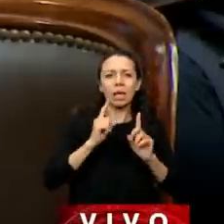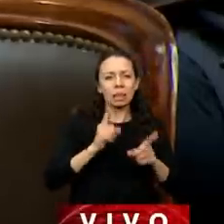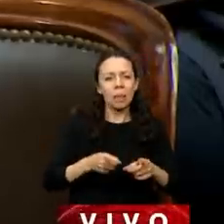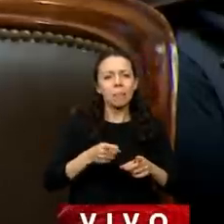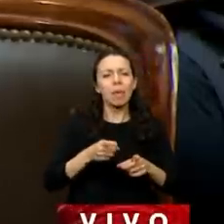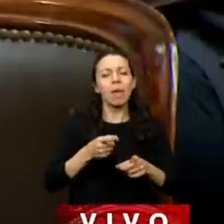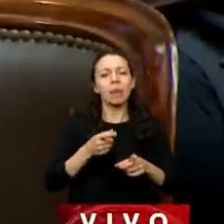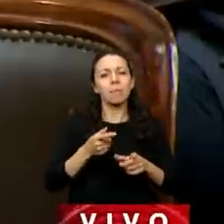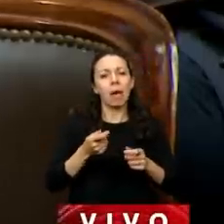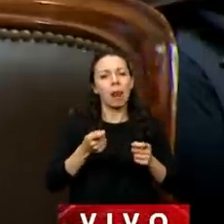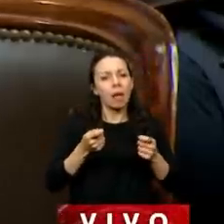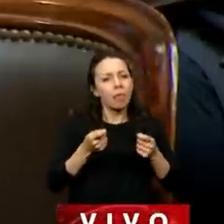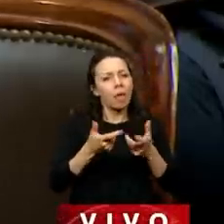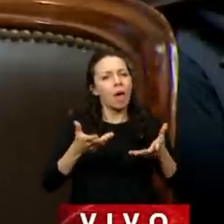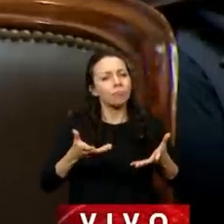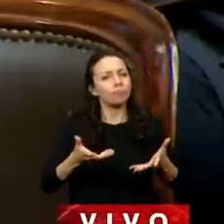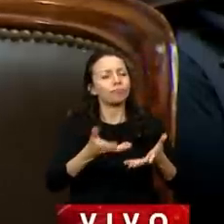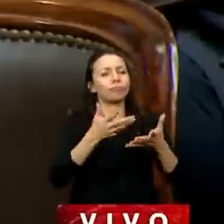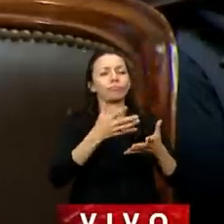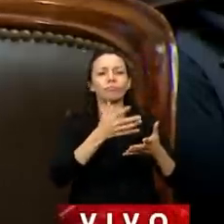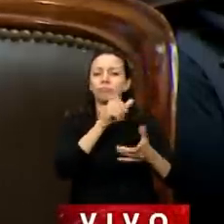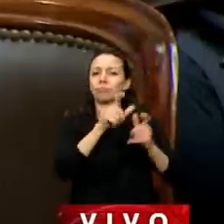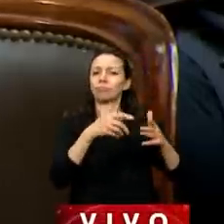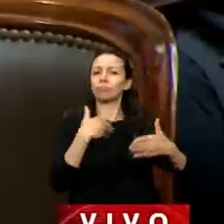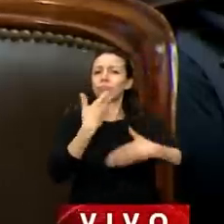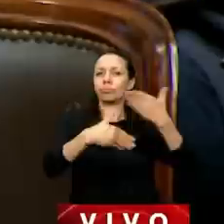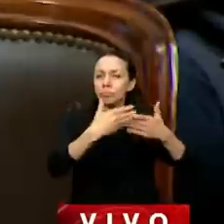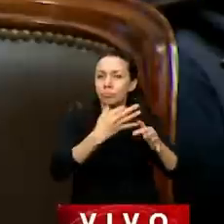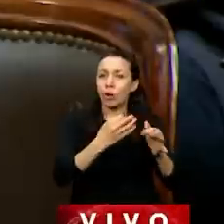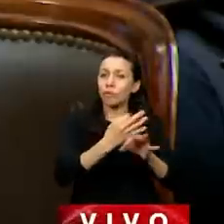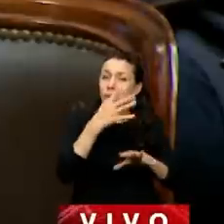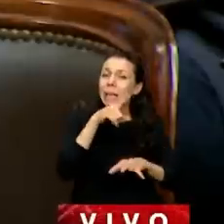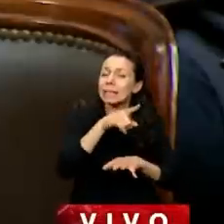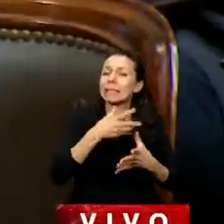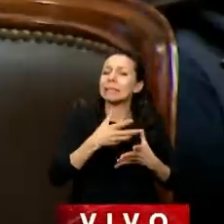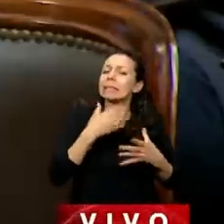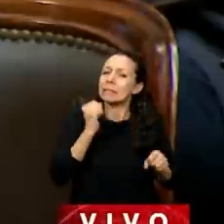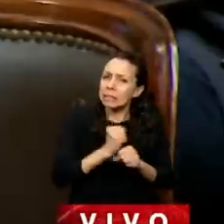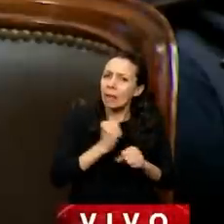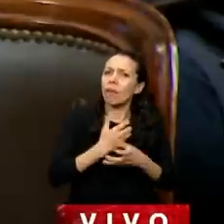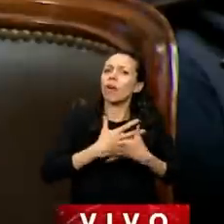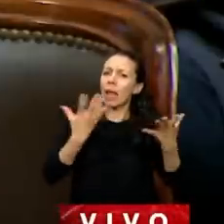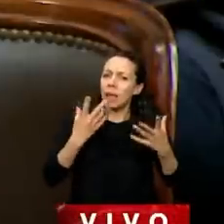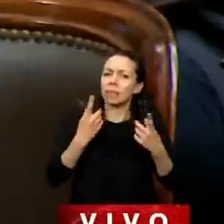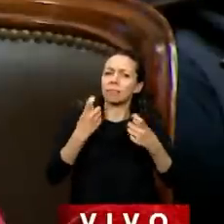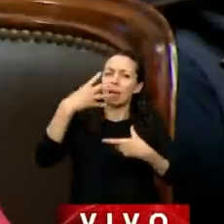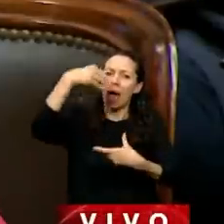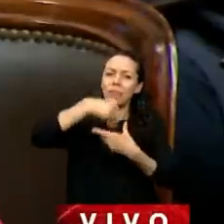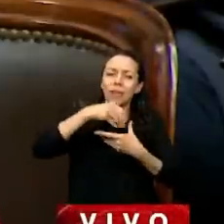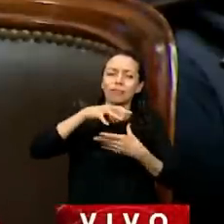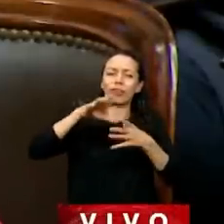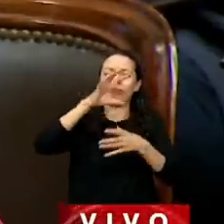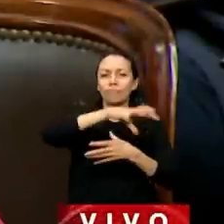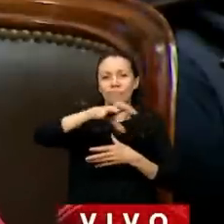promover la profesionalización de esta enorme tarea que se lleva adelante en el sistema de salud.